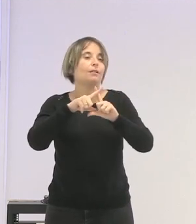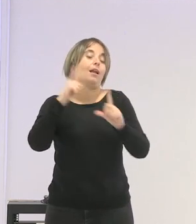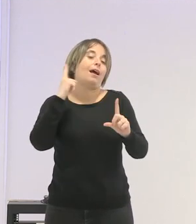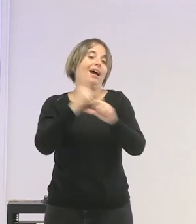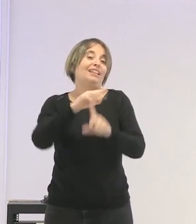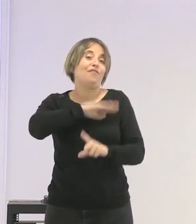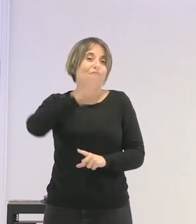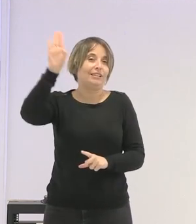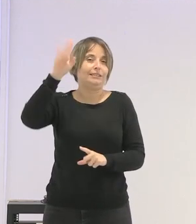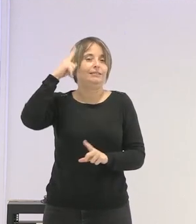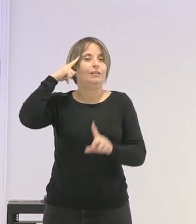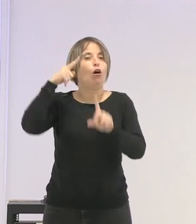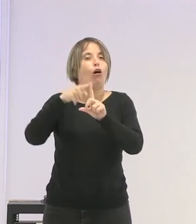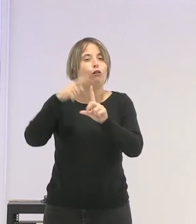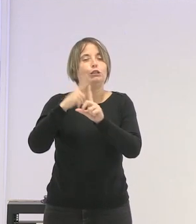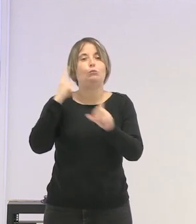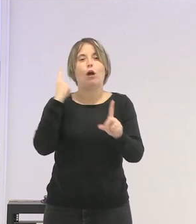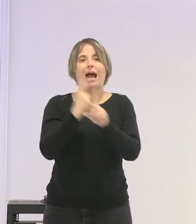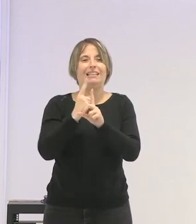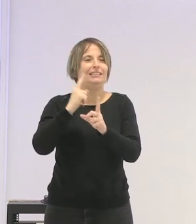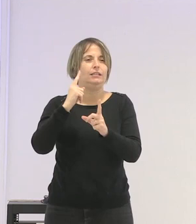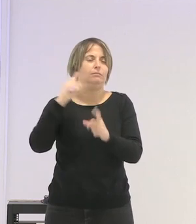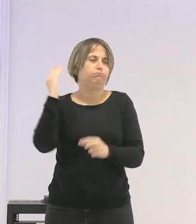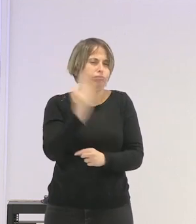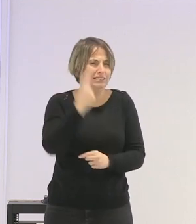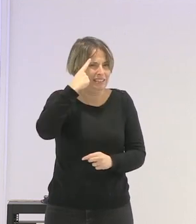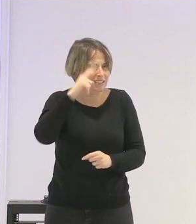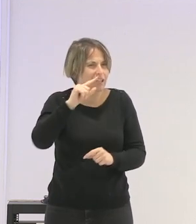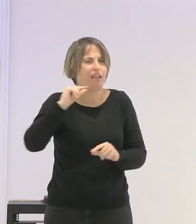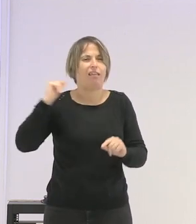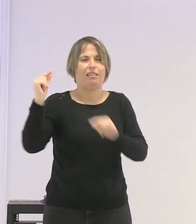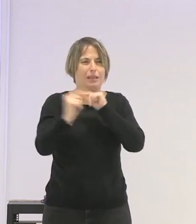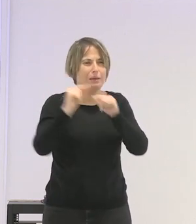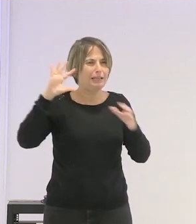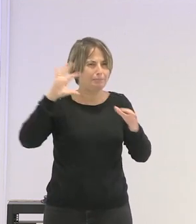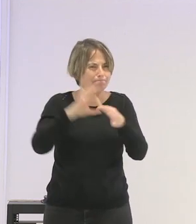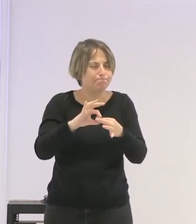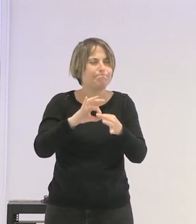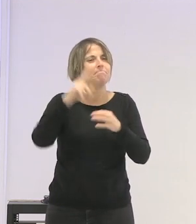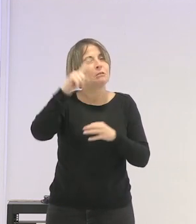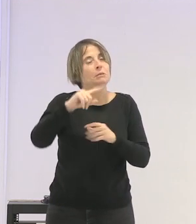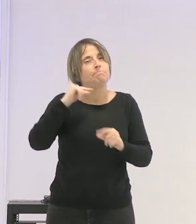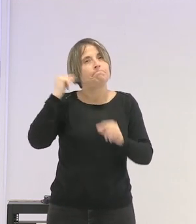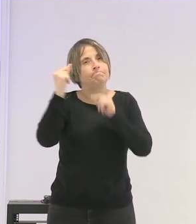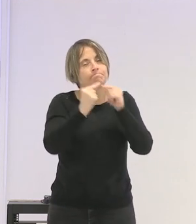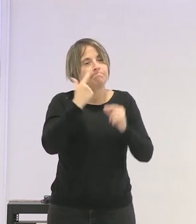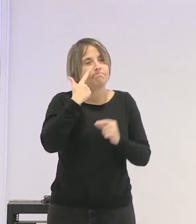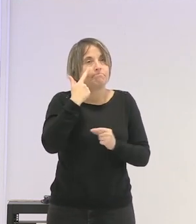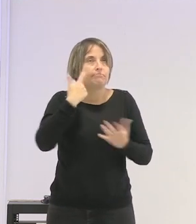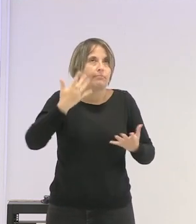un feminismo de carácter antipunitivo. Sé que hay un debate también con eso, que tiene que ver, no sé, por